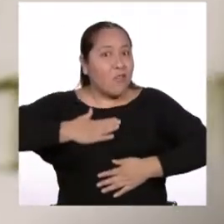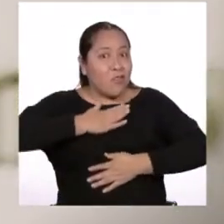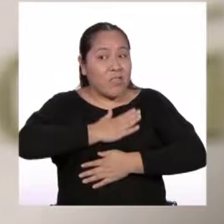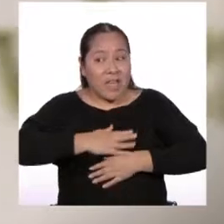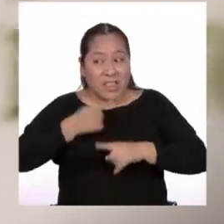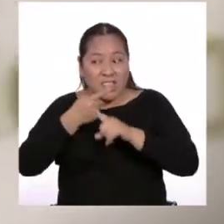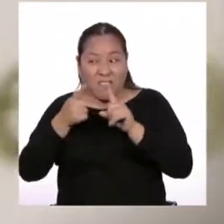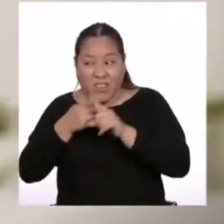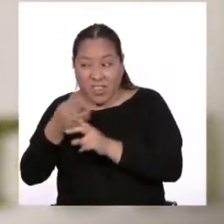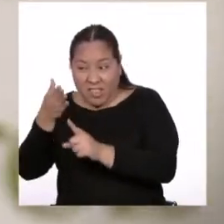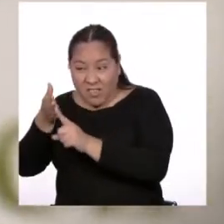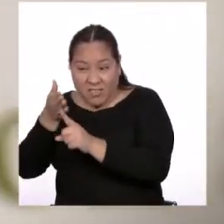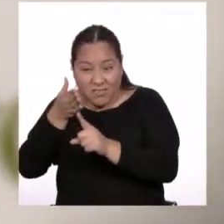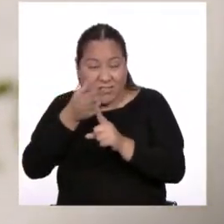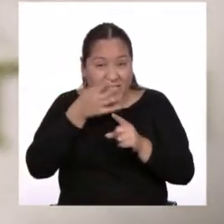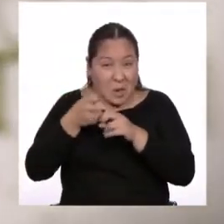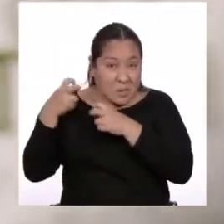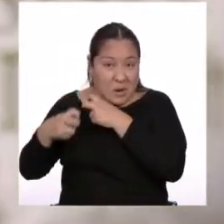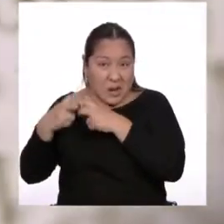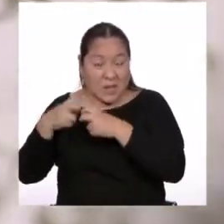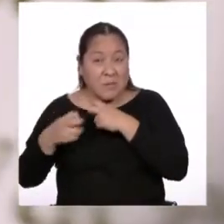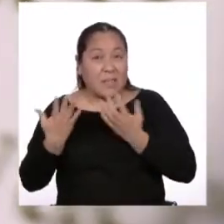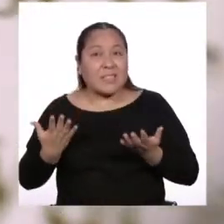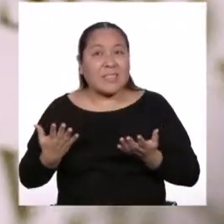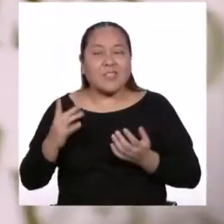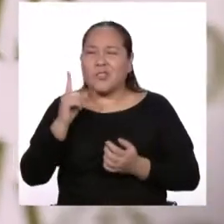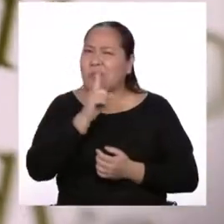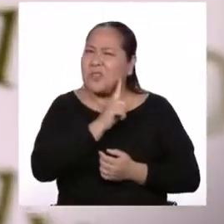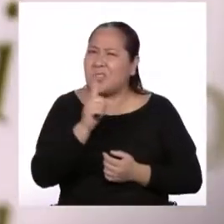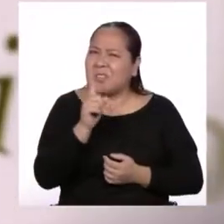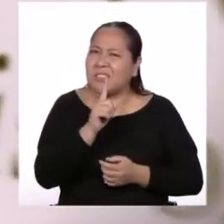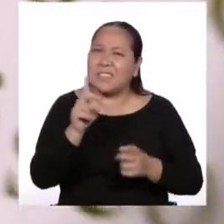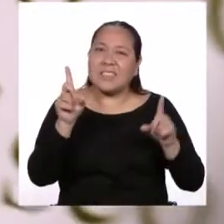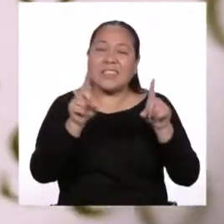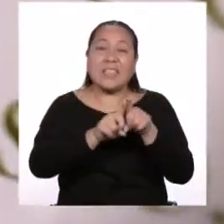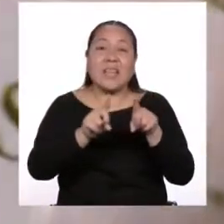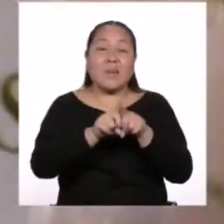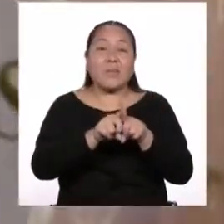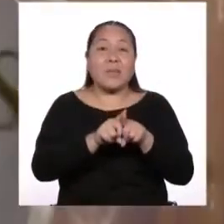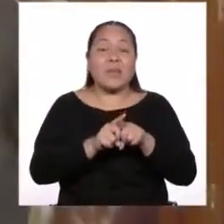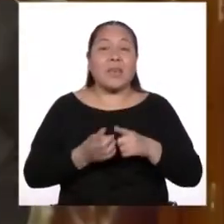que son espectaculares, sino también para